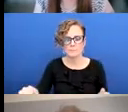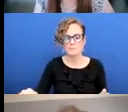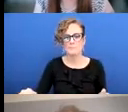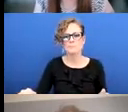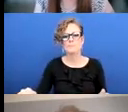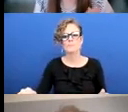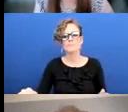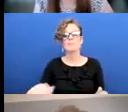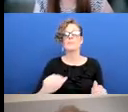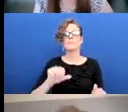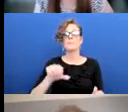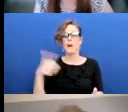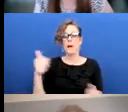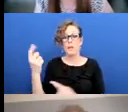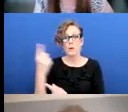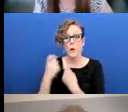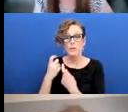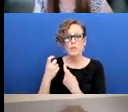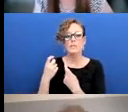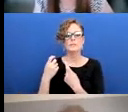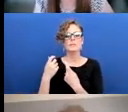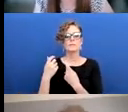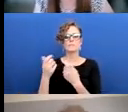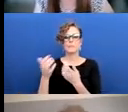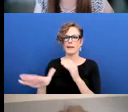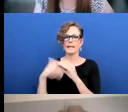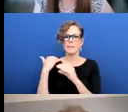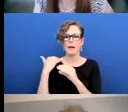Y también si tienen preguntas,